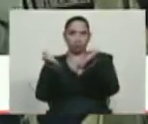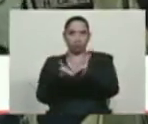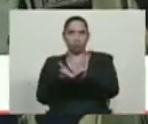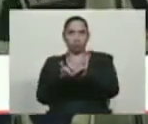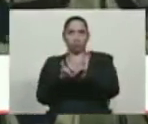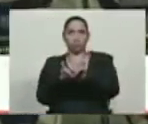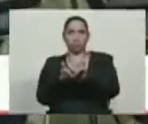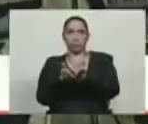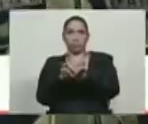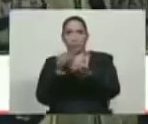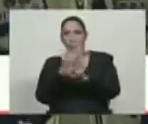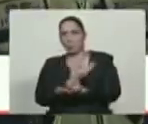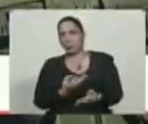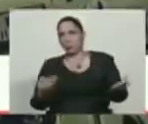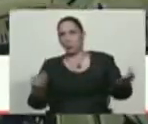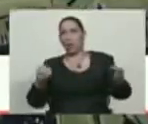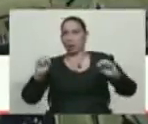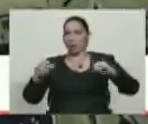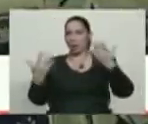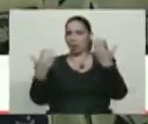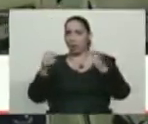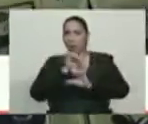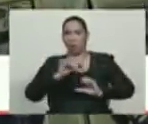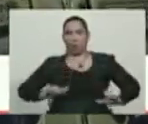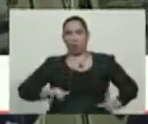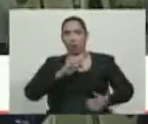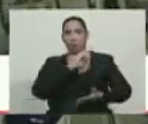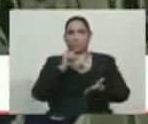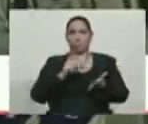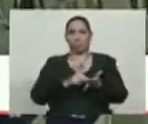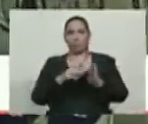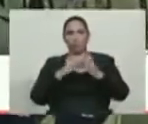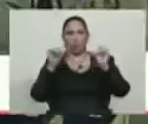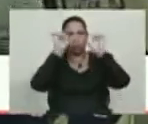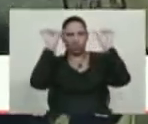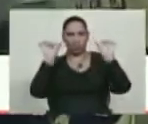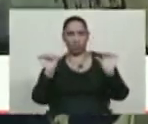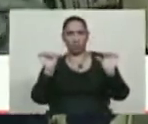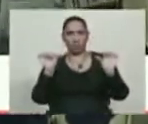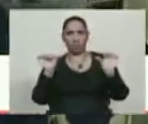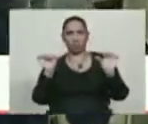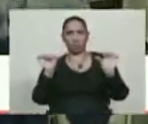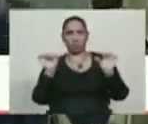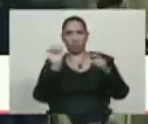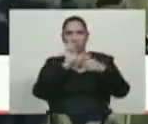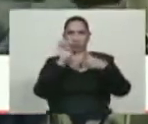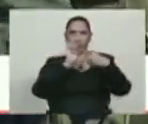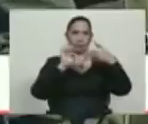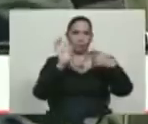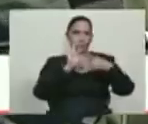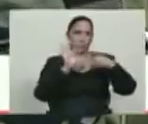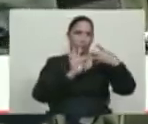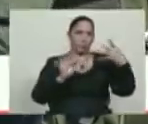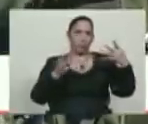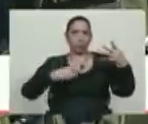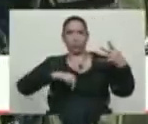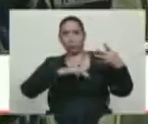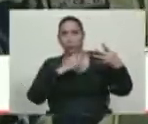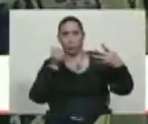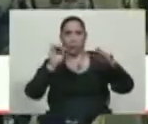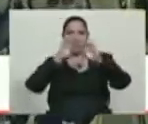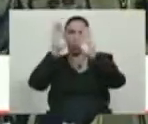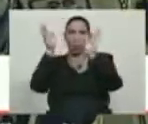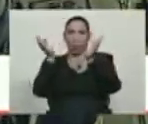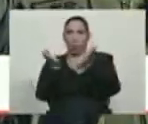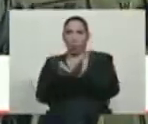del perfeccionamiento que ha logrado la Guardia Nacional en todo el sistema estructural funcional que tenemos nosotros a nivel nacional,